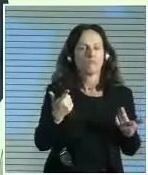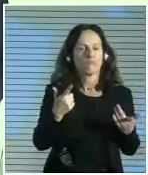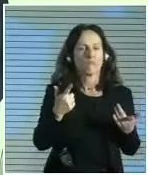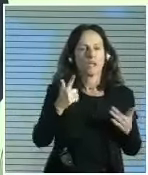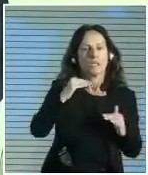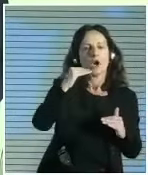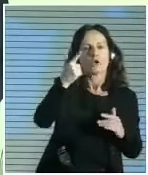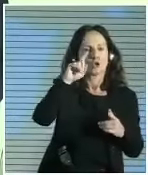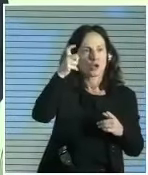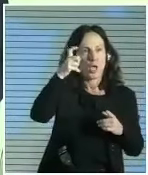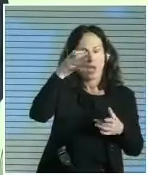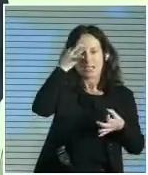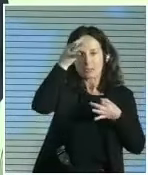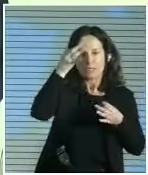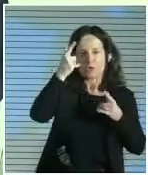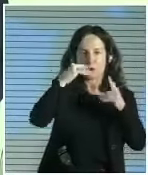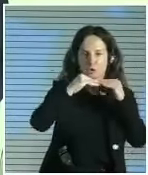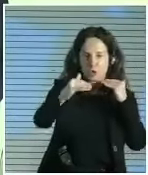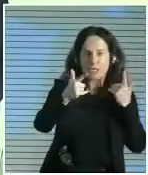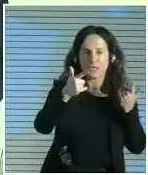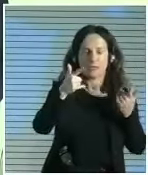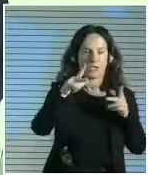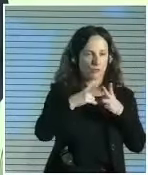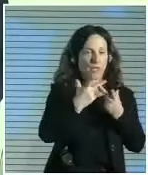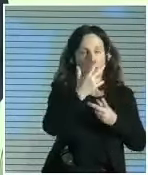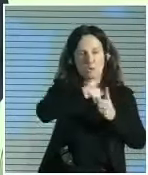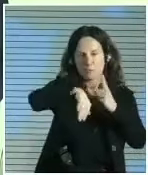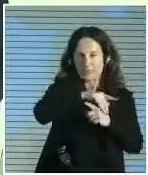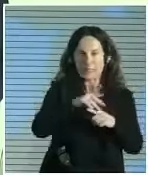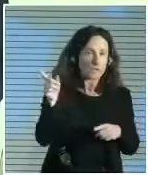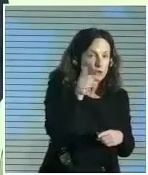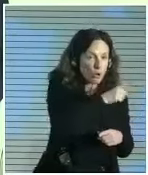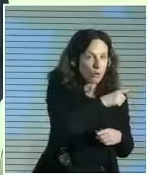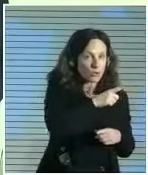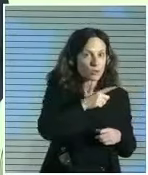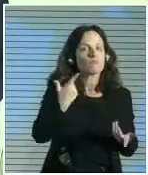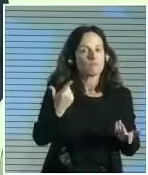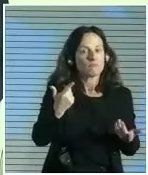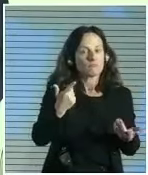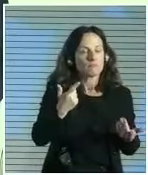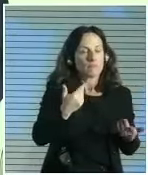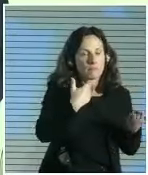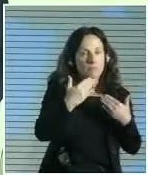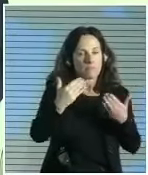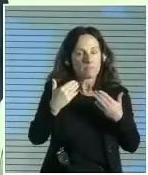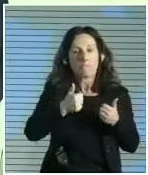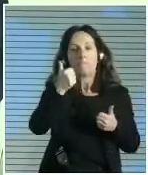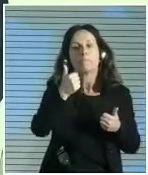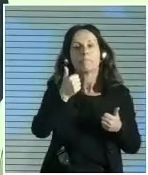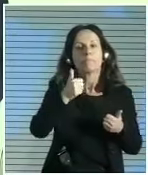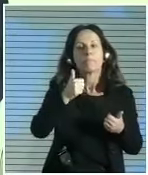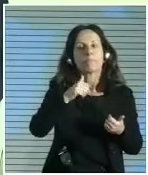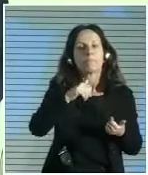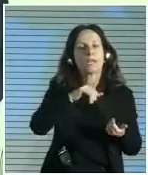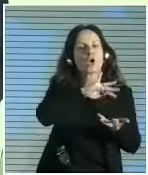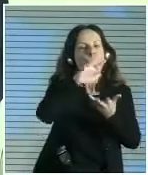aspectos más sostenibles, sociales o ambientales, es mucho más fácil convencerles si